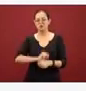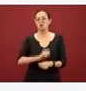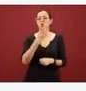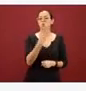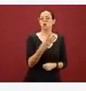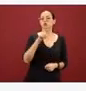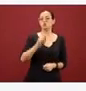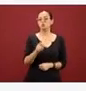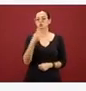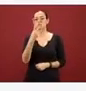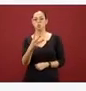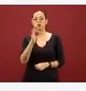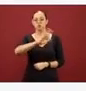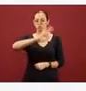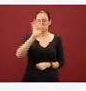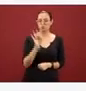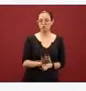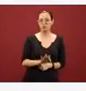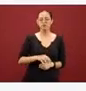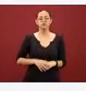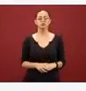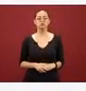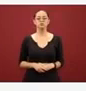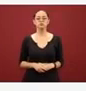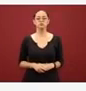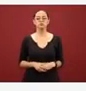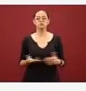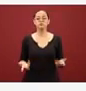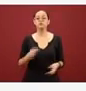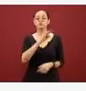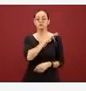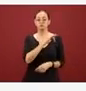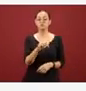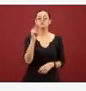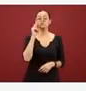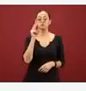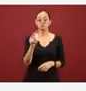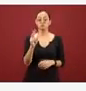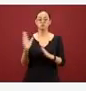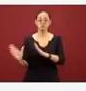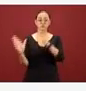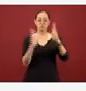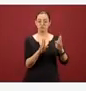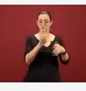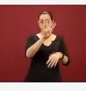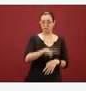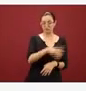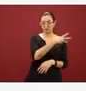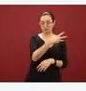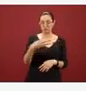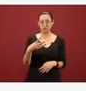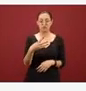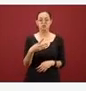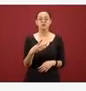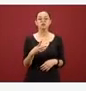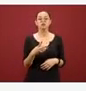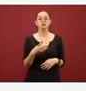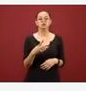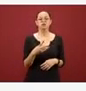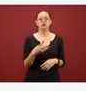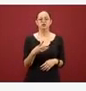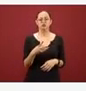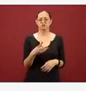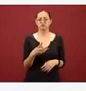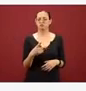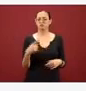al 4.4%. Si vemos la tabla de su izquierda, podemos ver la transmisión